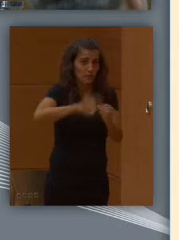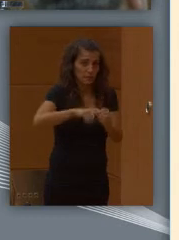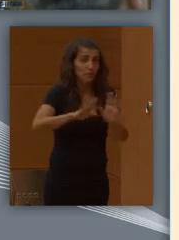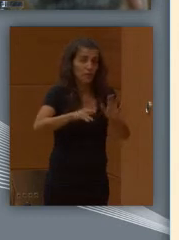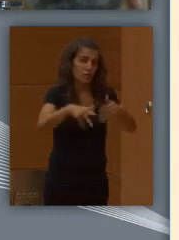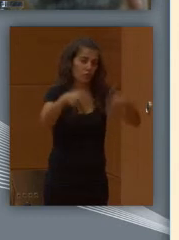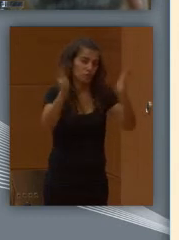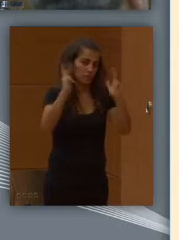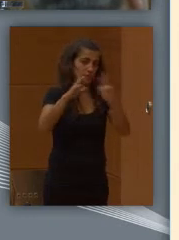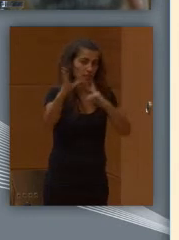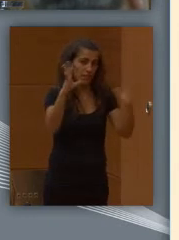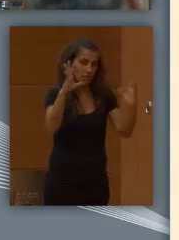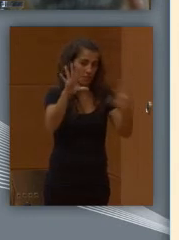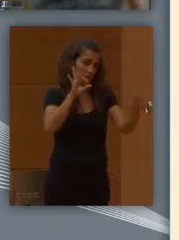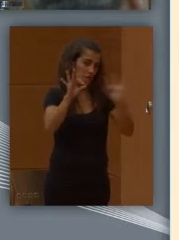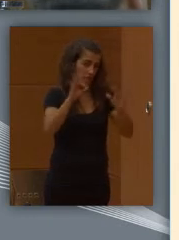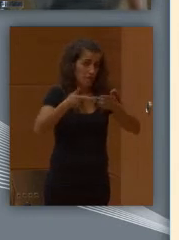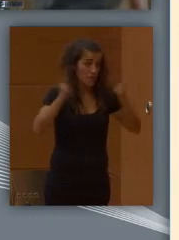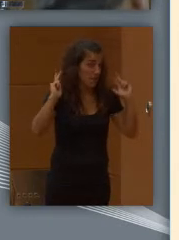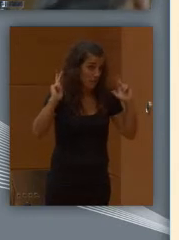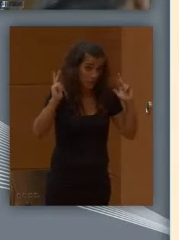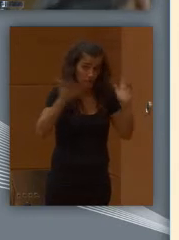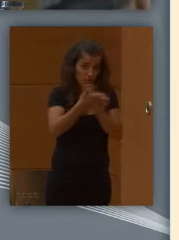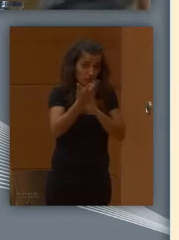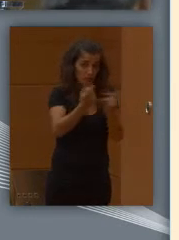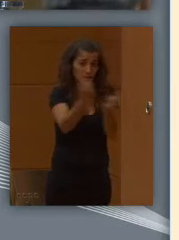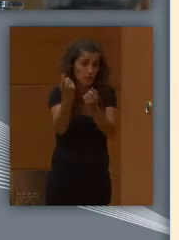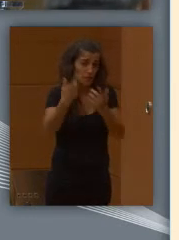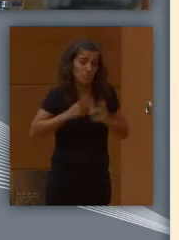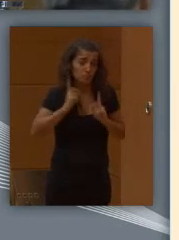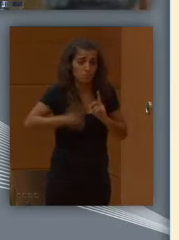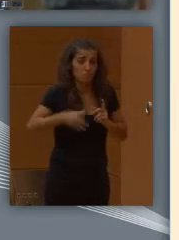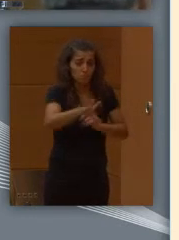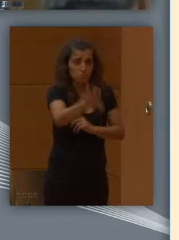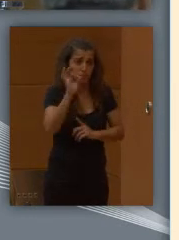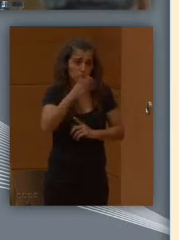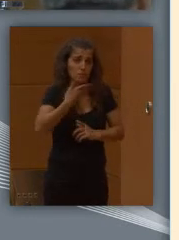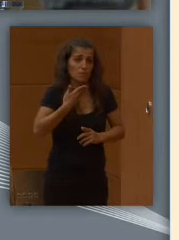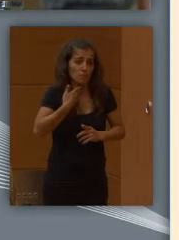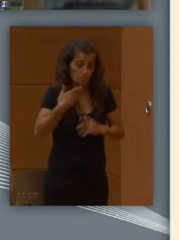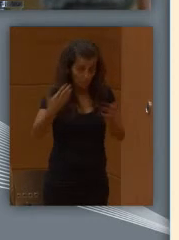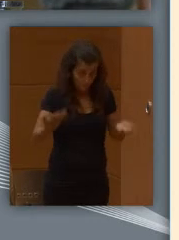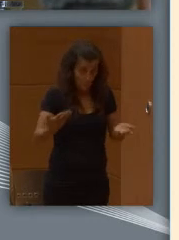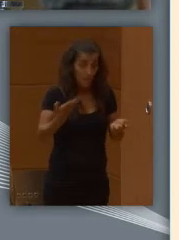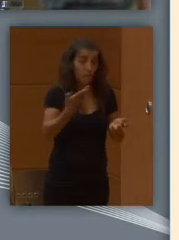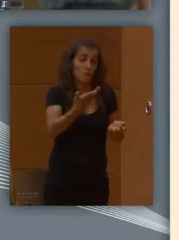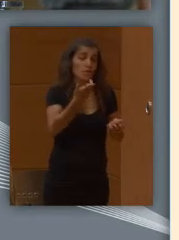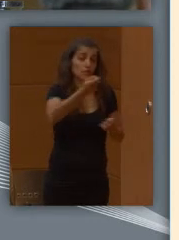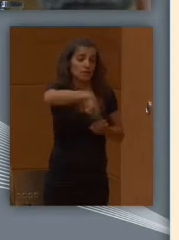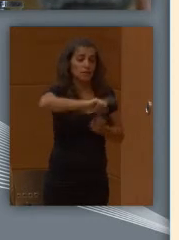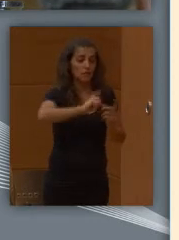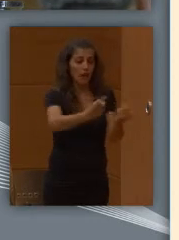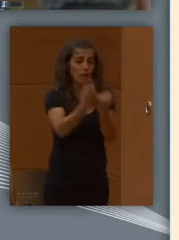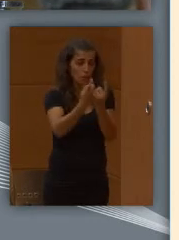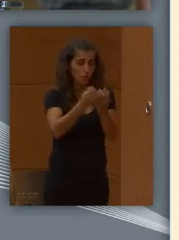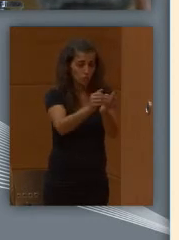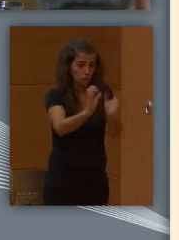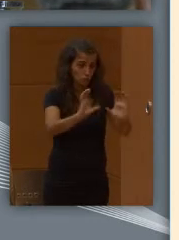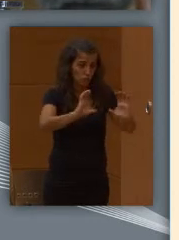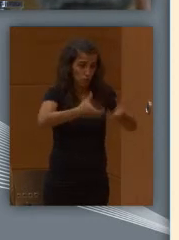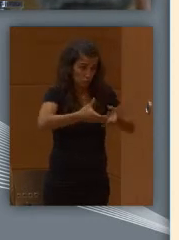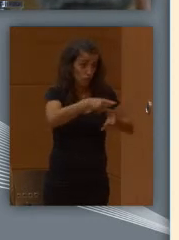ellas de motu propio, por las cuales se le dotan de créditos, en los cuales los alumnos pues aprenden lo que